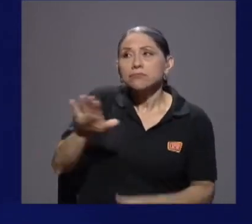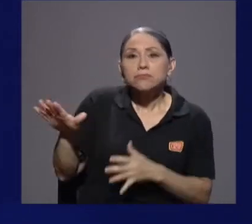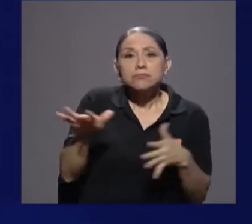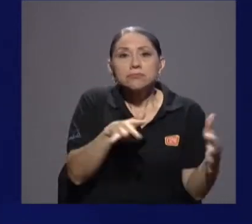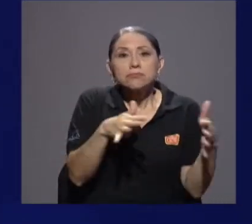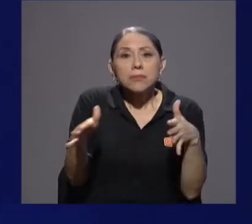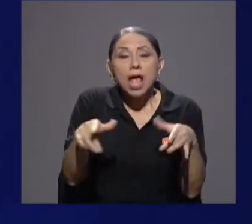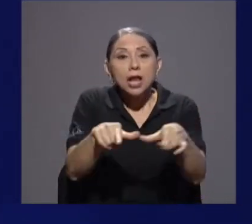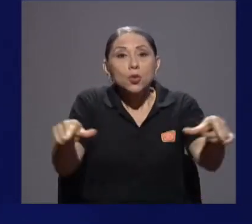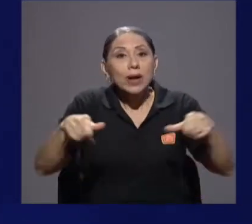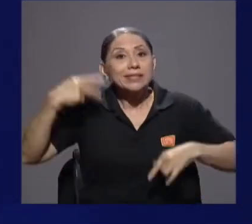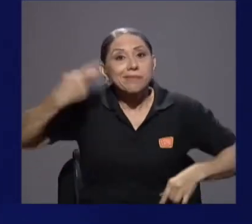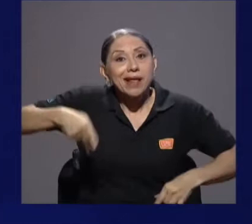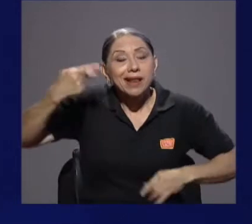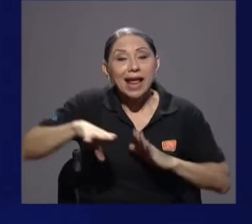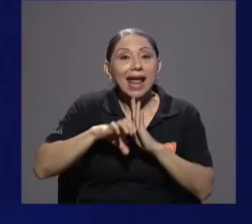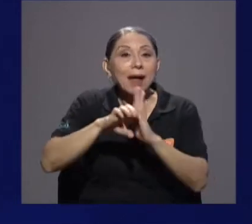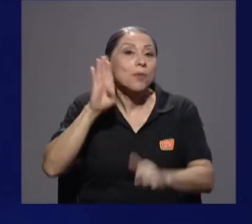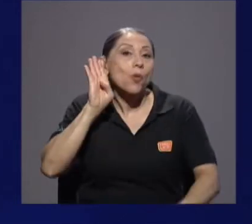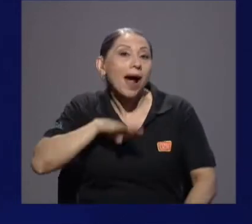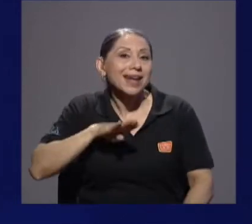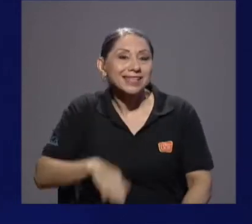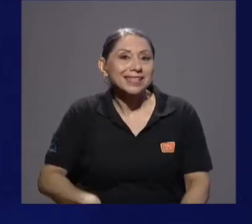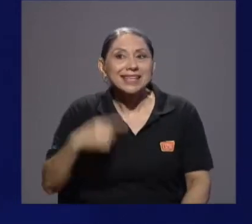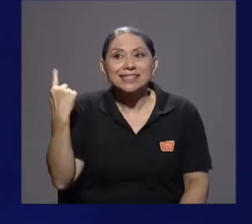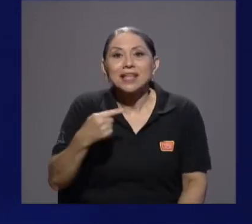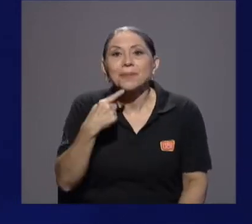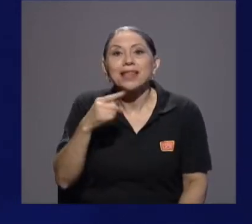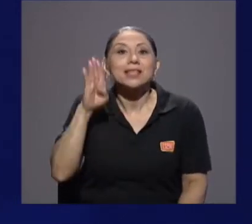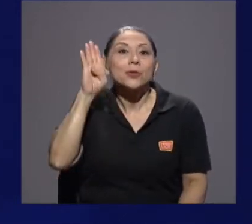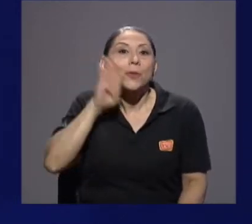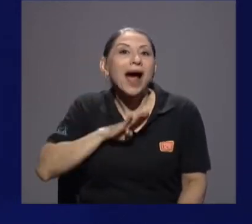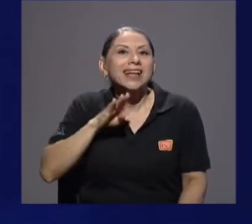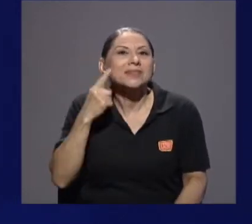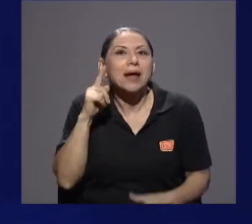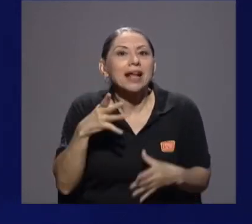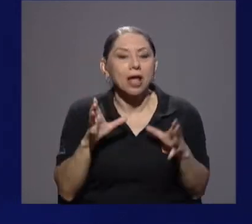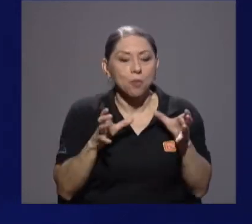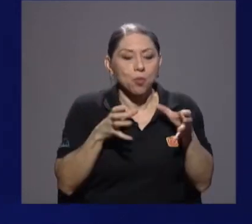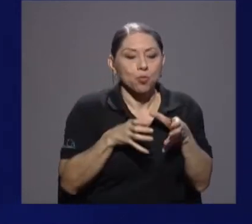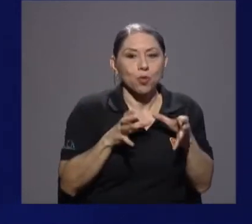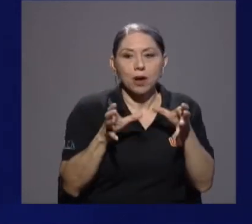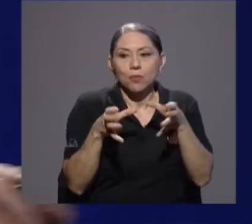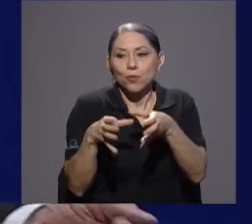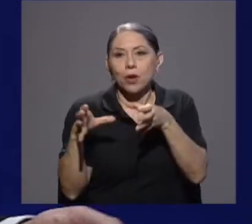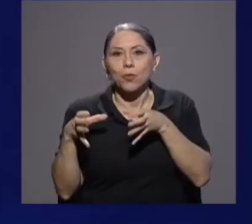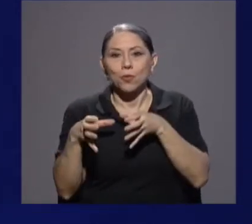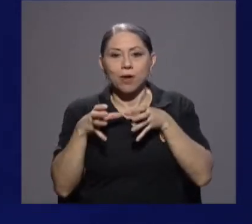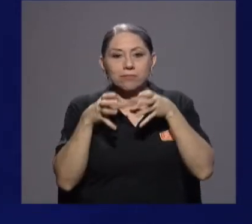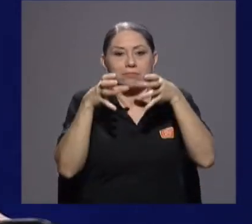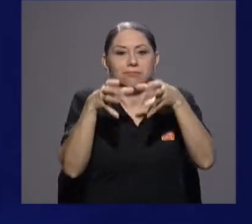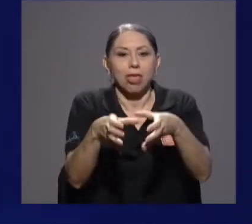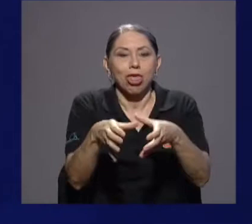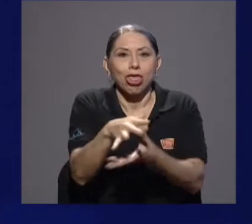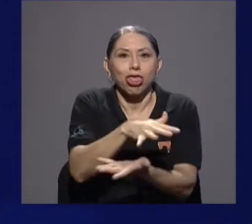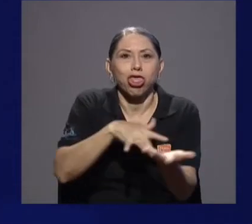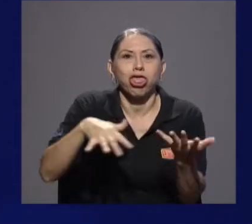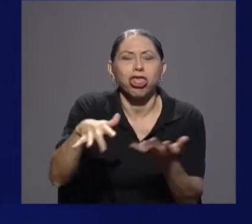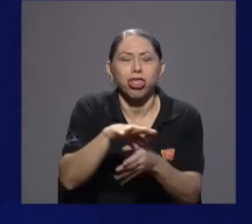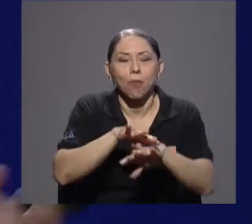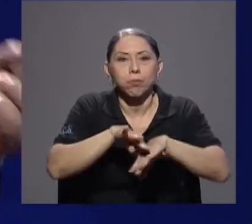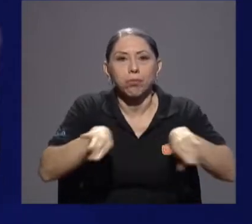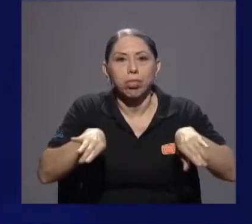como bares, ¿verdad? Todo el tiempo se nos ha dicho que los bares es para romper las burbujas. Bueno, ahora resulta que necesitamos las burbujas, entonces ahí